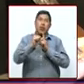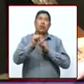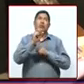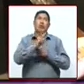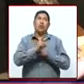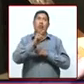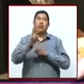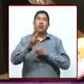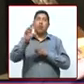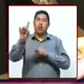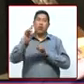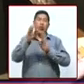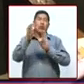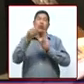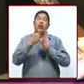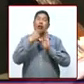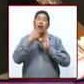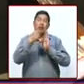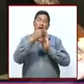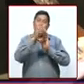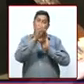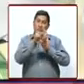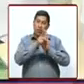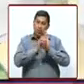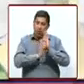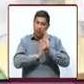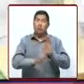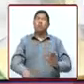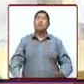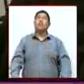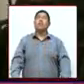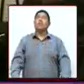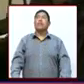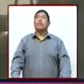228 de la constitución política del Estado